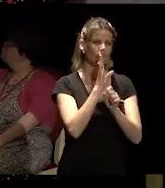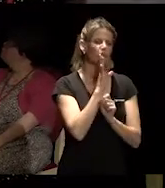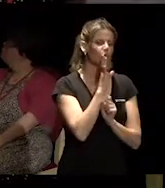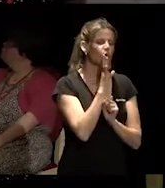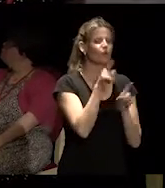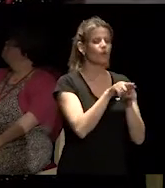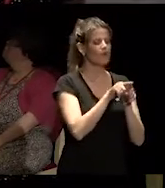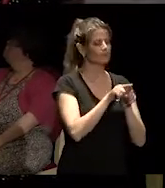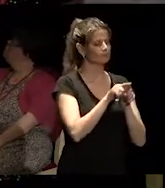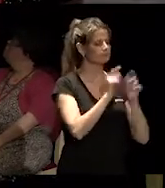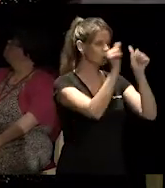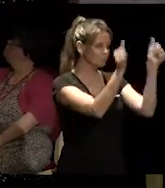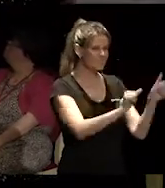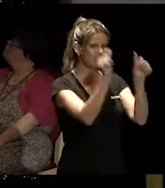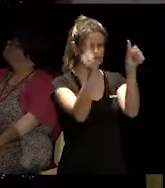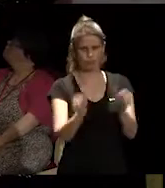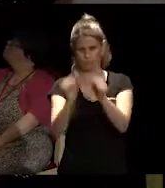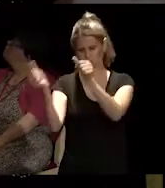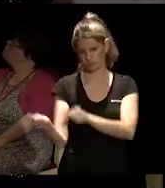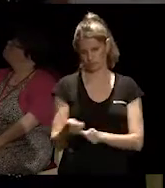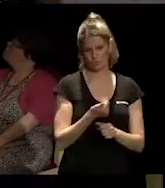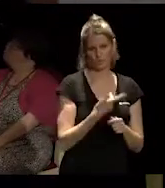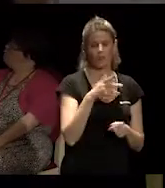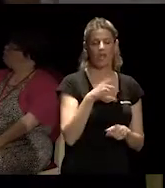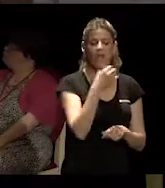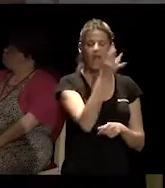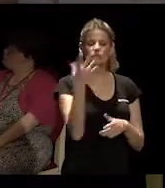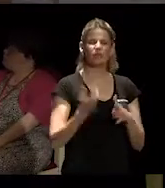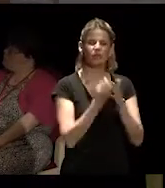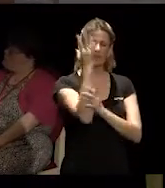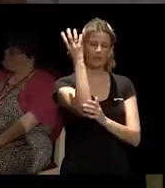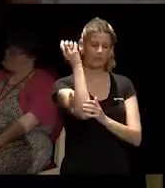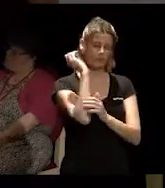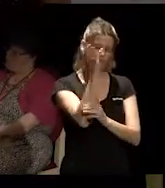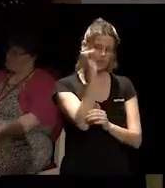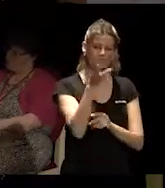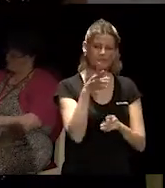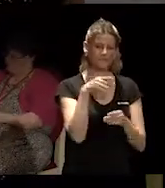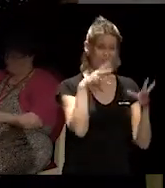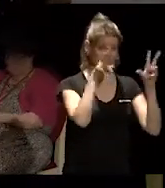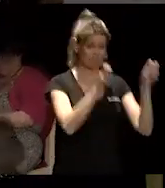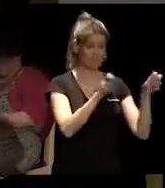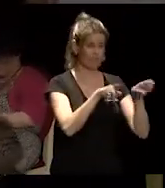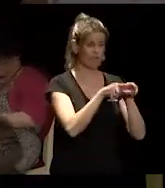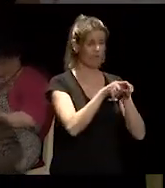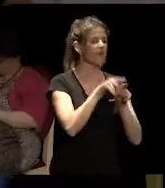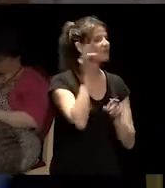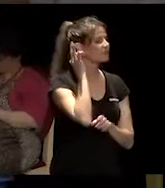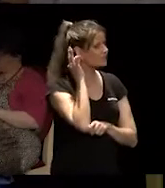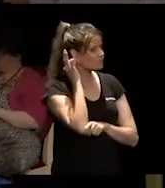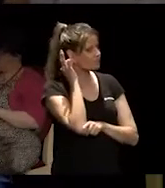realiza el año pasado una jornada en la que se reflexionaba sobre el circo, nuevo circo y feminismo, y tomamos como punto de